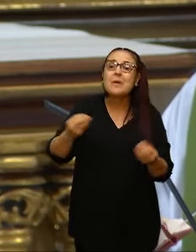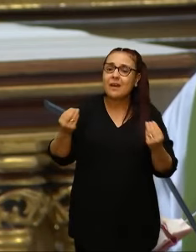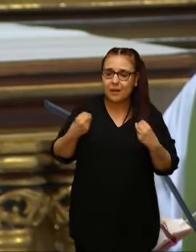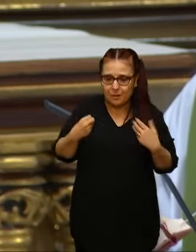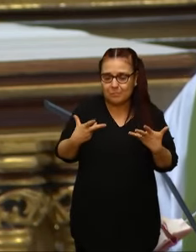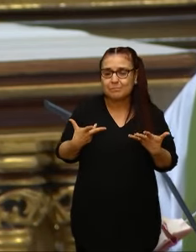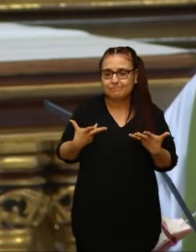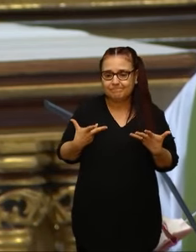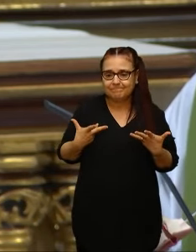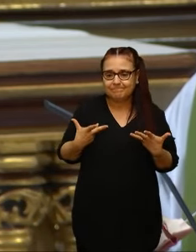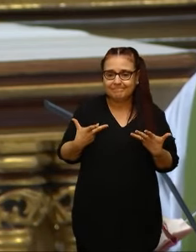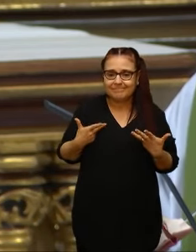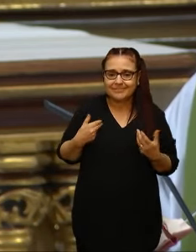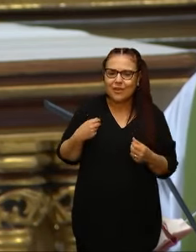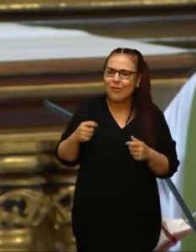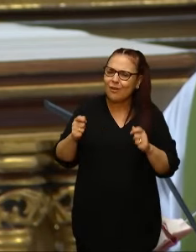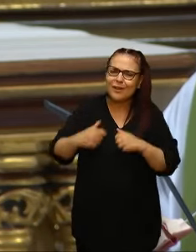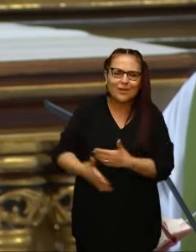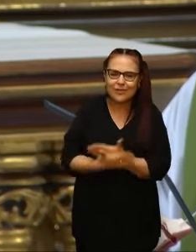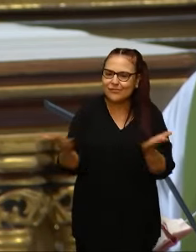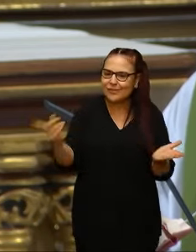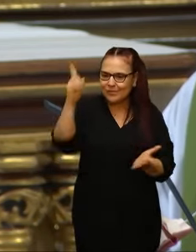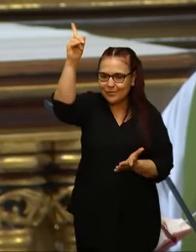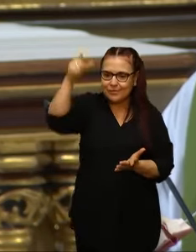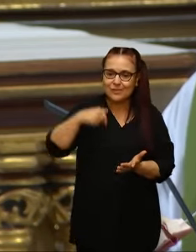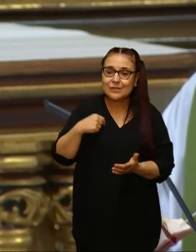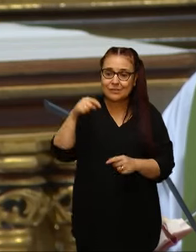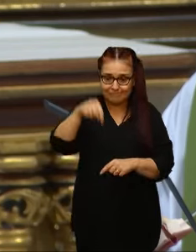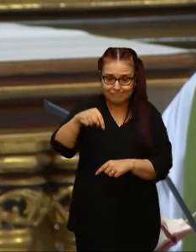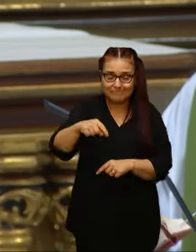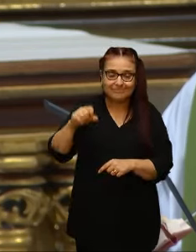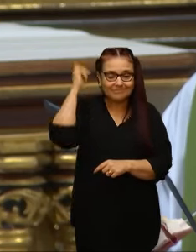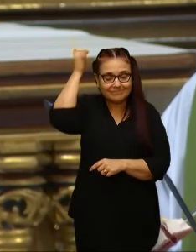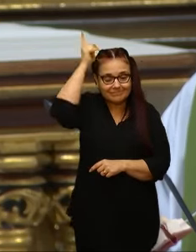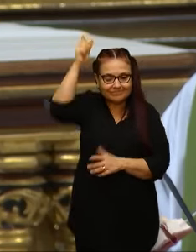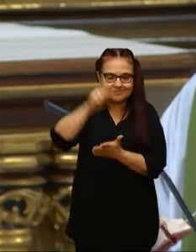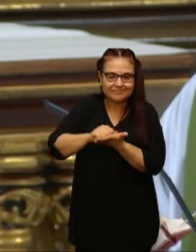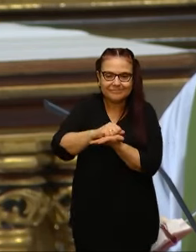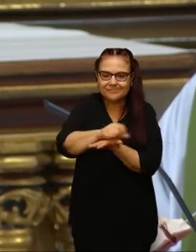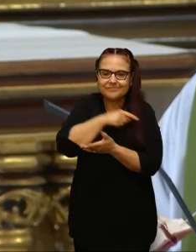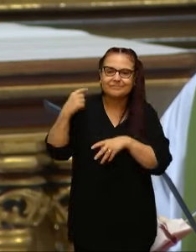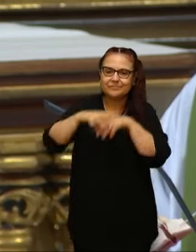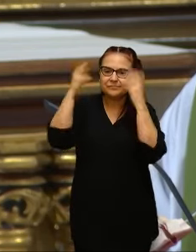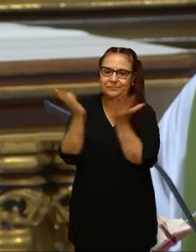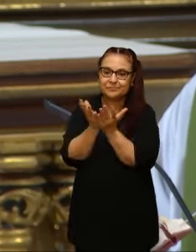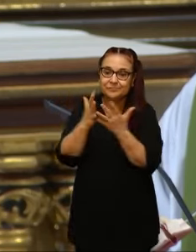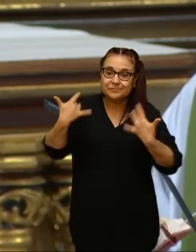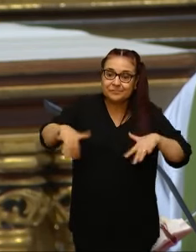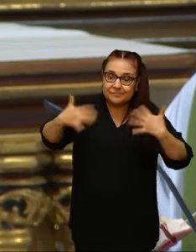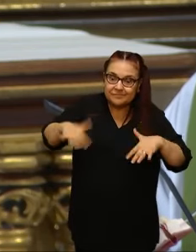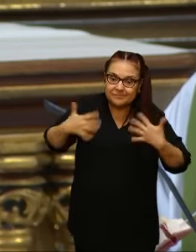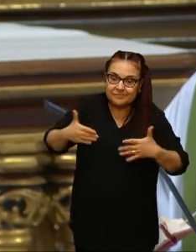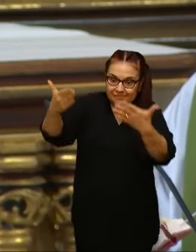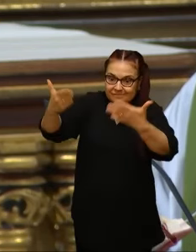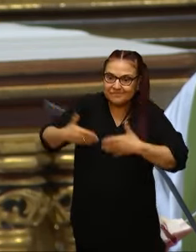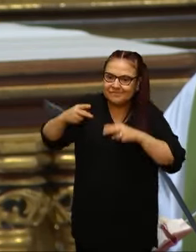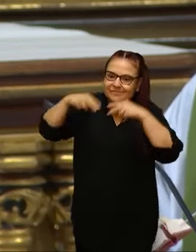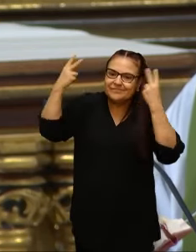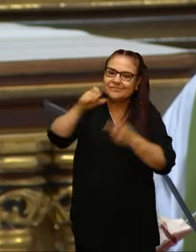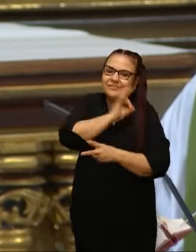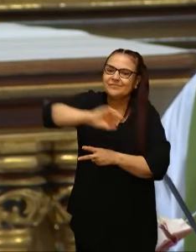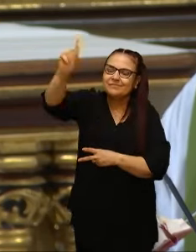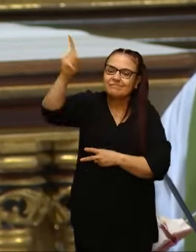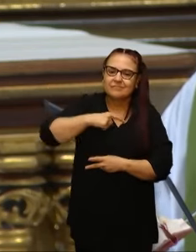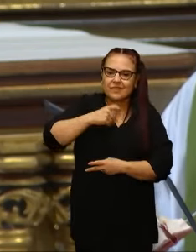vivirlas con una gran confianza en Dios. Este es el Cordero de Dios que quita el pecado del mundo. Dichosos los invitados a la cena